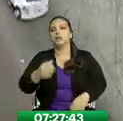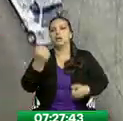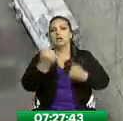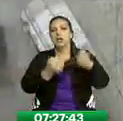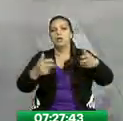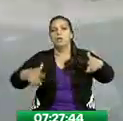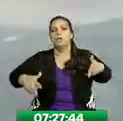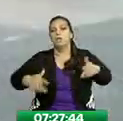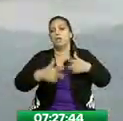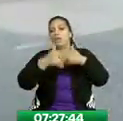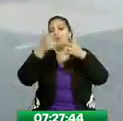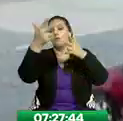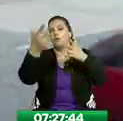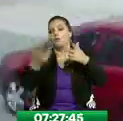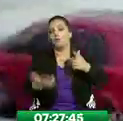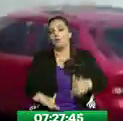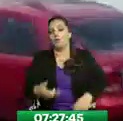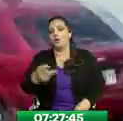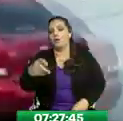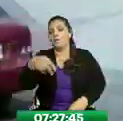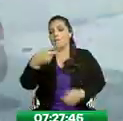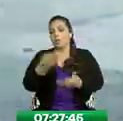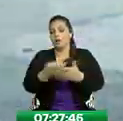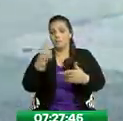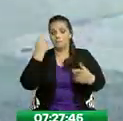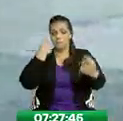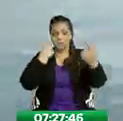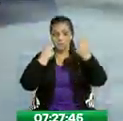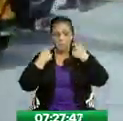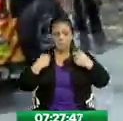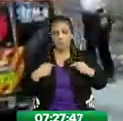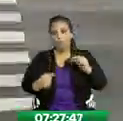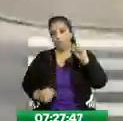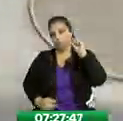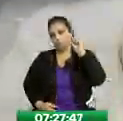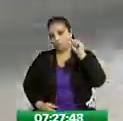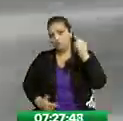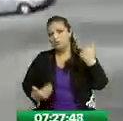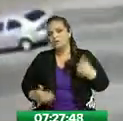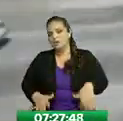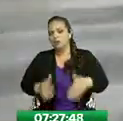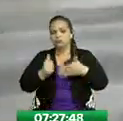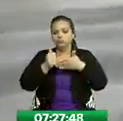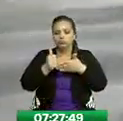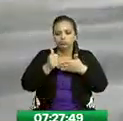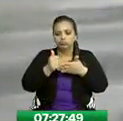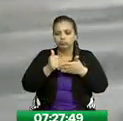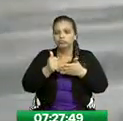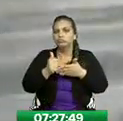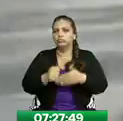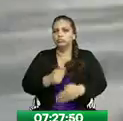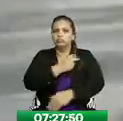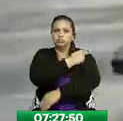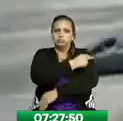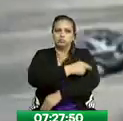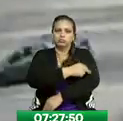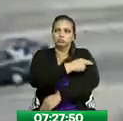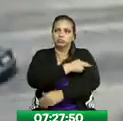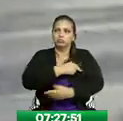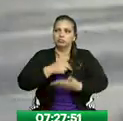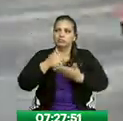El ciudadano resultó con golpes leves y fue atendido en el sitio. Informó Jorge